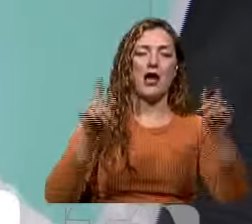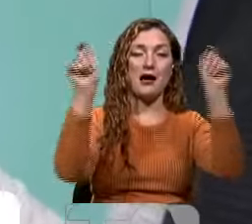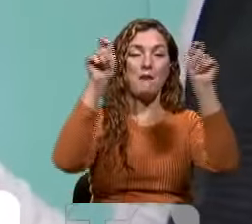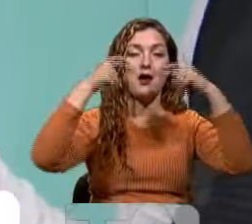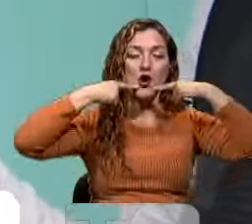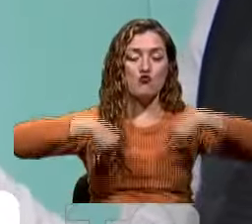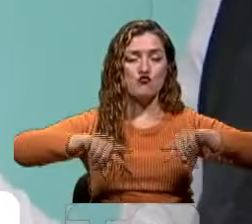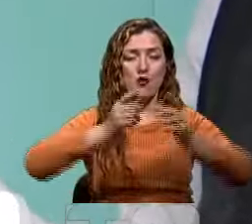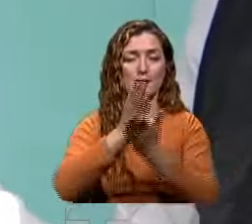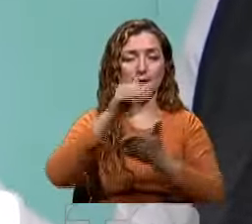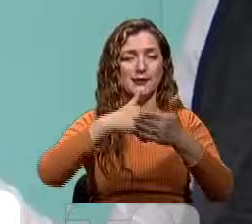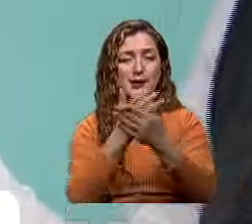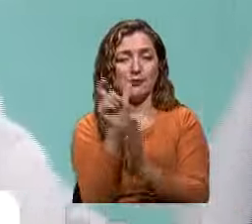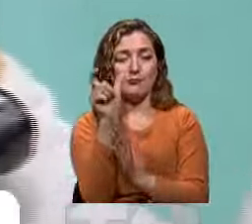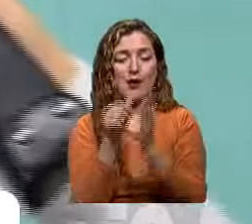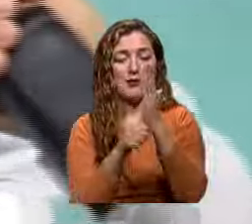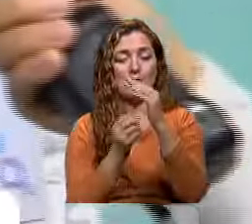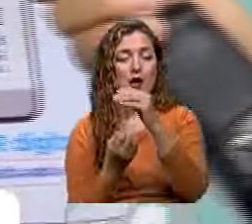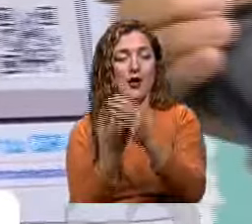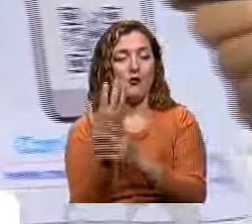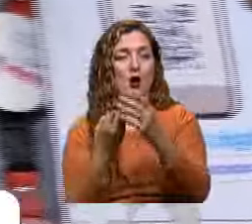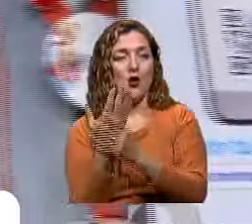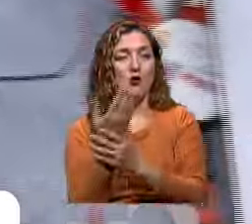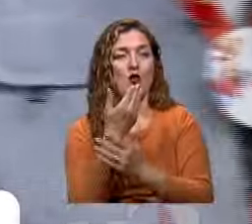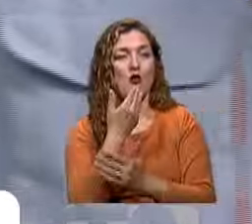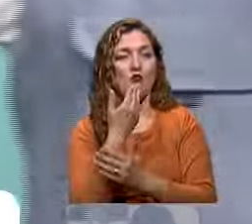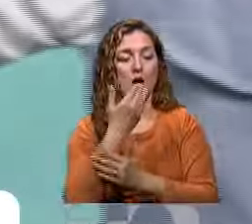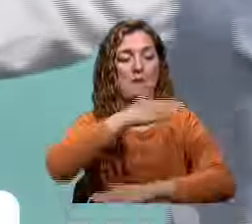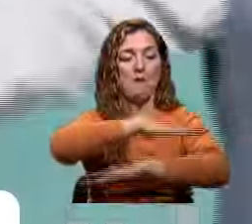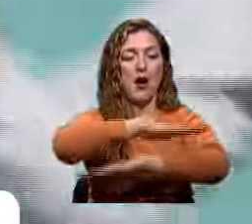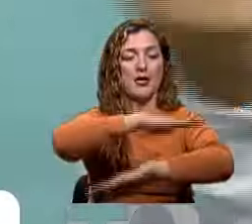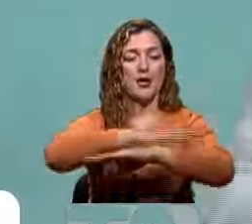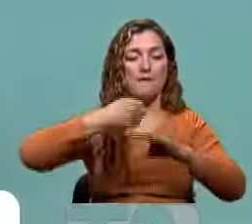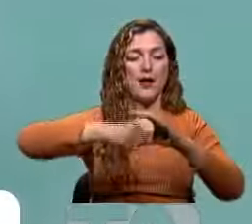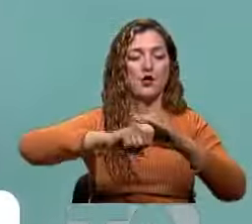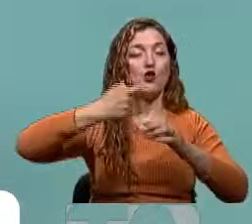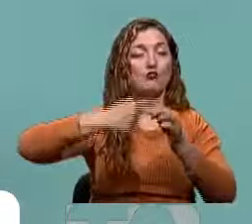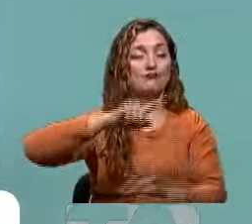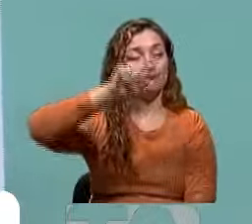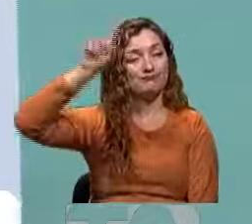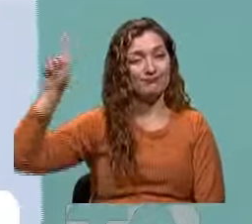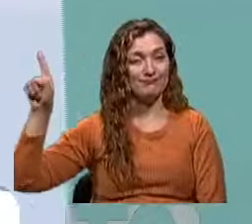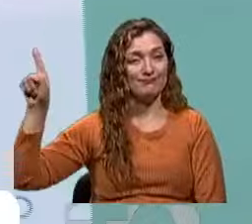de medios de acceso digitales con la creación de su cuenta Ciudad a través de la página del Metro de Quito,